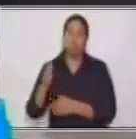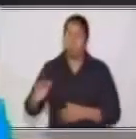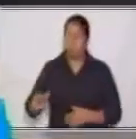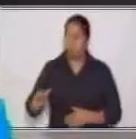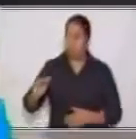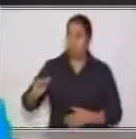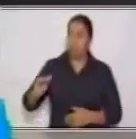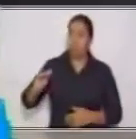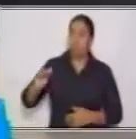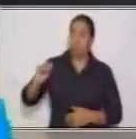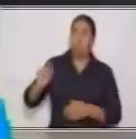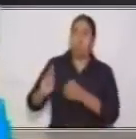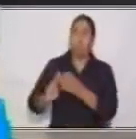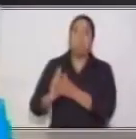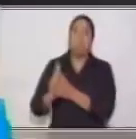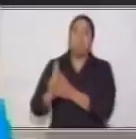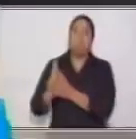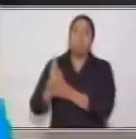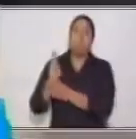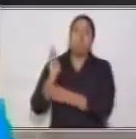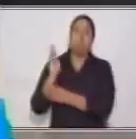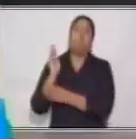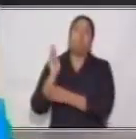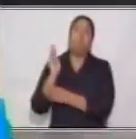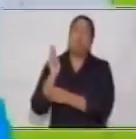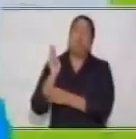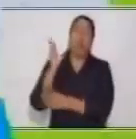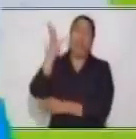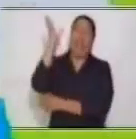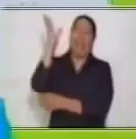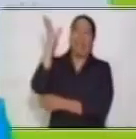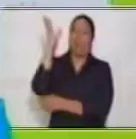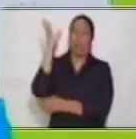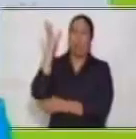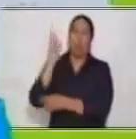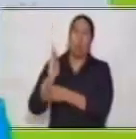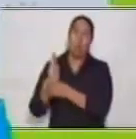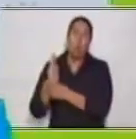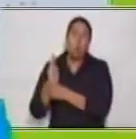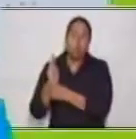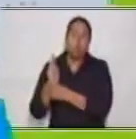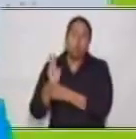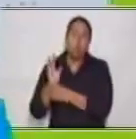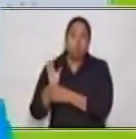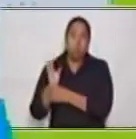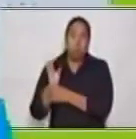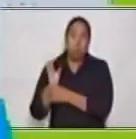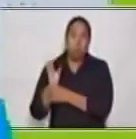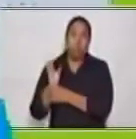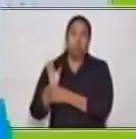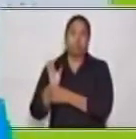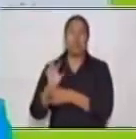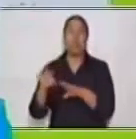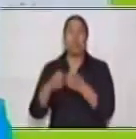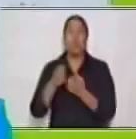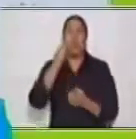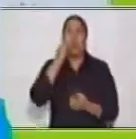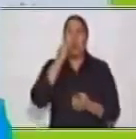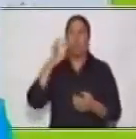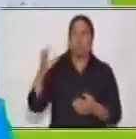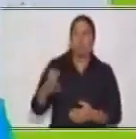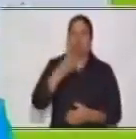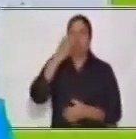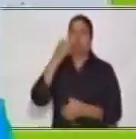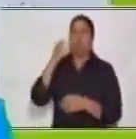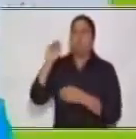Acá, las mazorcas se quedaron pequeñas. El hombre se enojó y cortó la milpa. ¿Dónde